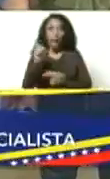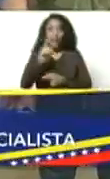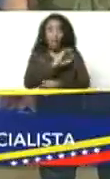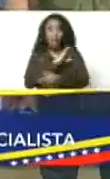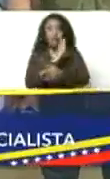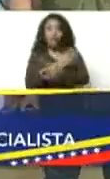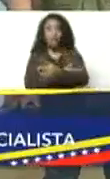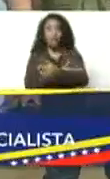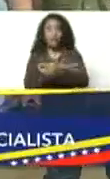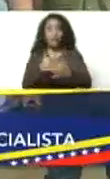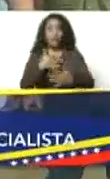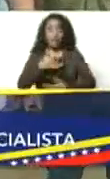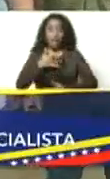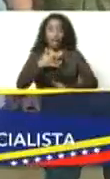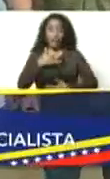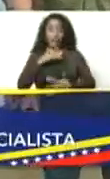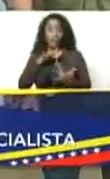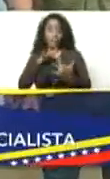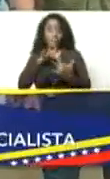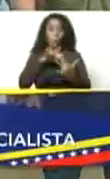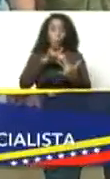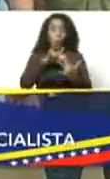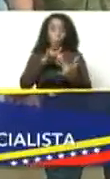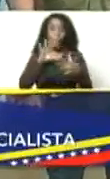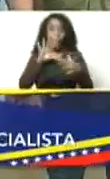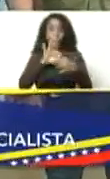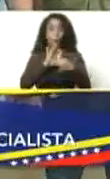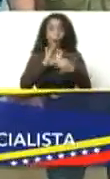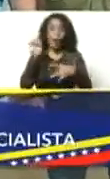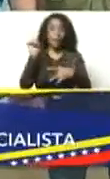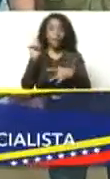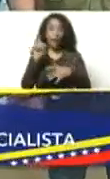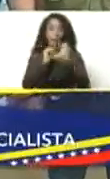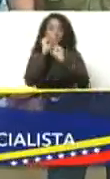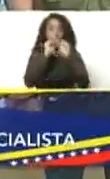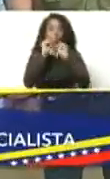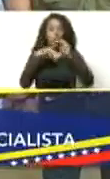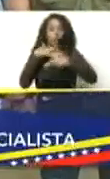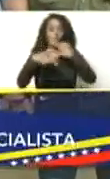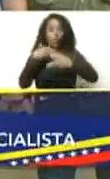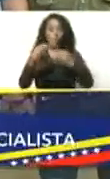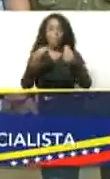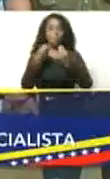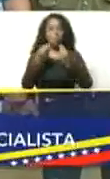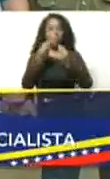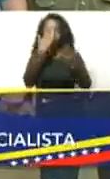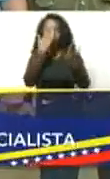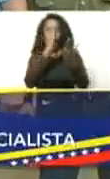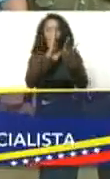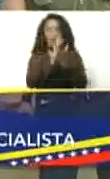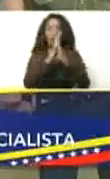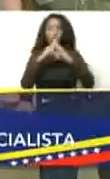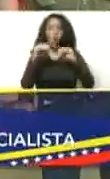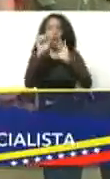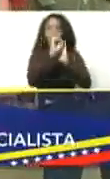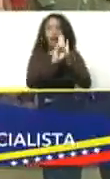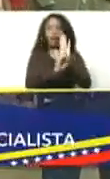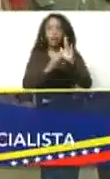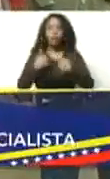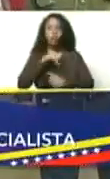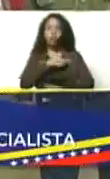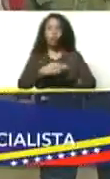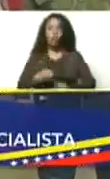fuerza, esa vibración, esa energía, el motor revolucionario para enfrentar todas las etapas que hemos